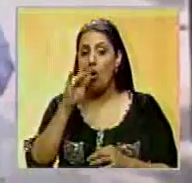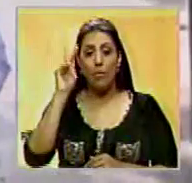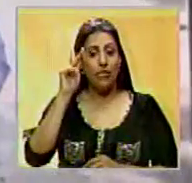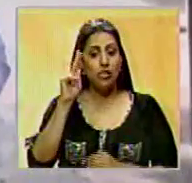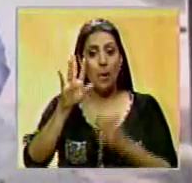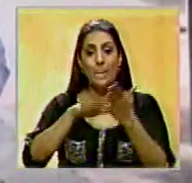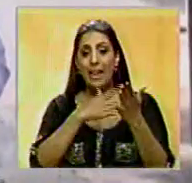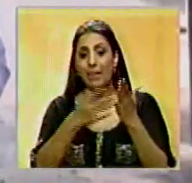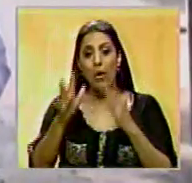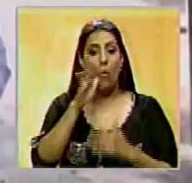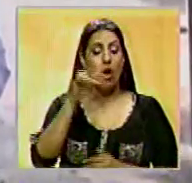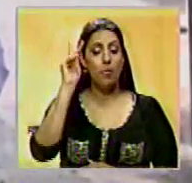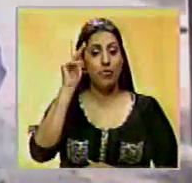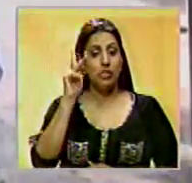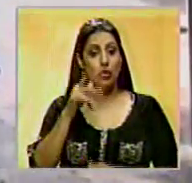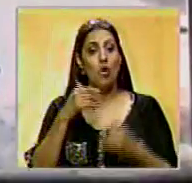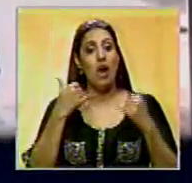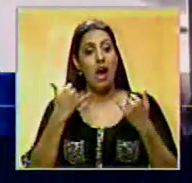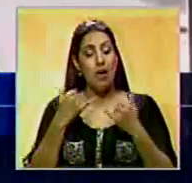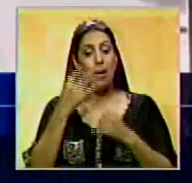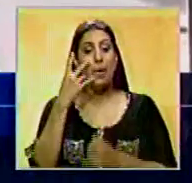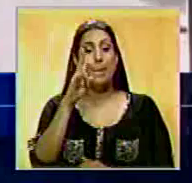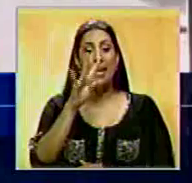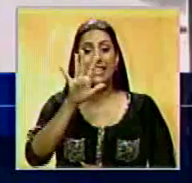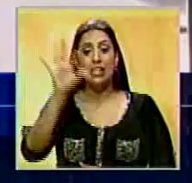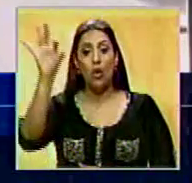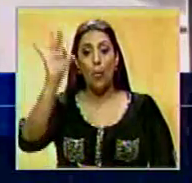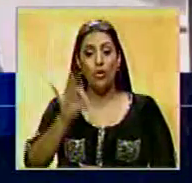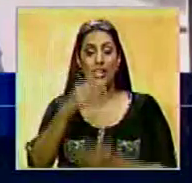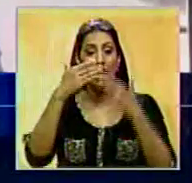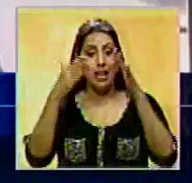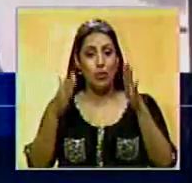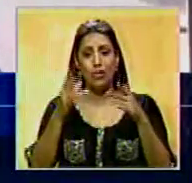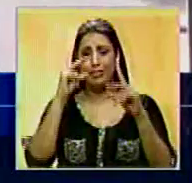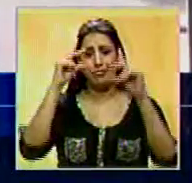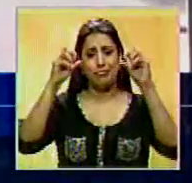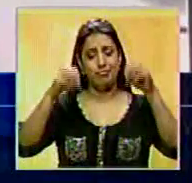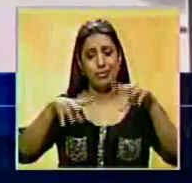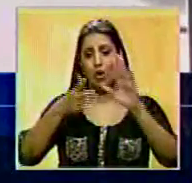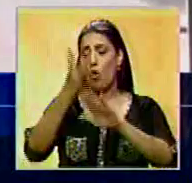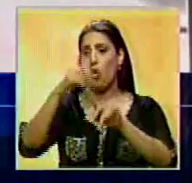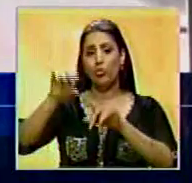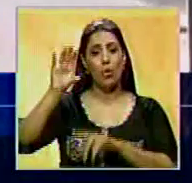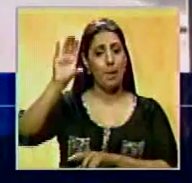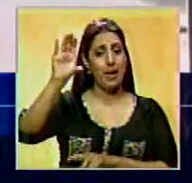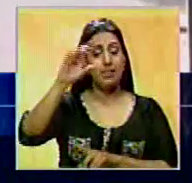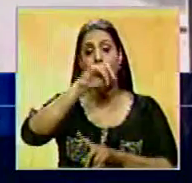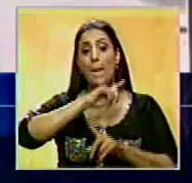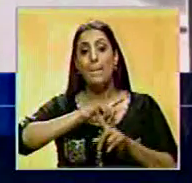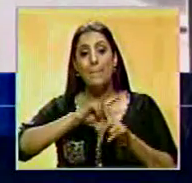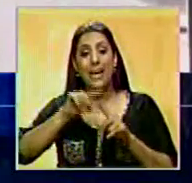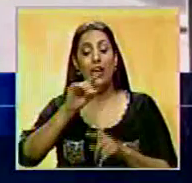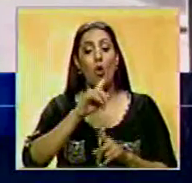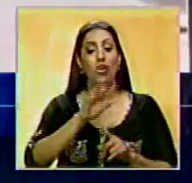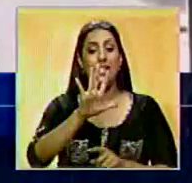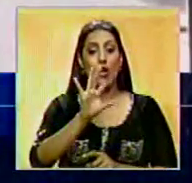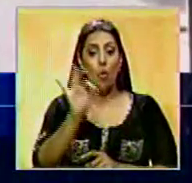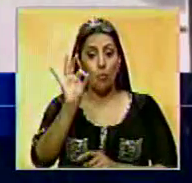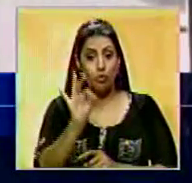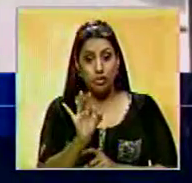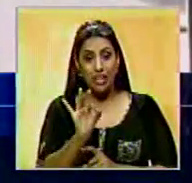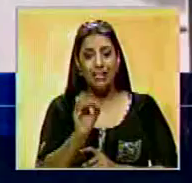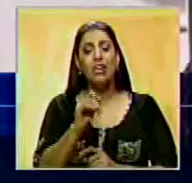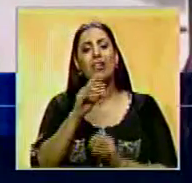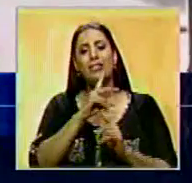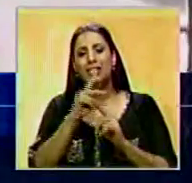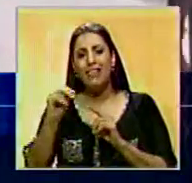La vicepresidenta Andiep señaló que al menos el 25% de los estudiantes se ha ido fuera del país, mientras que el 5% de esa población ha